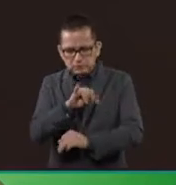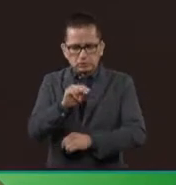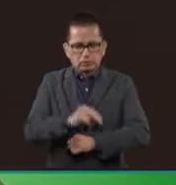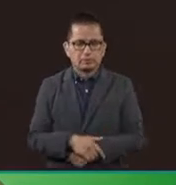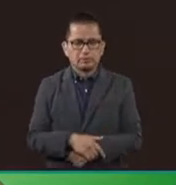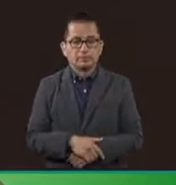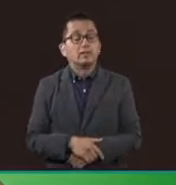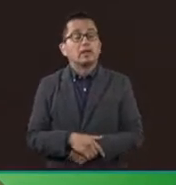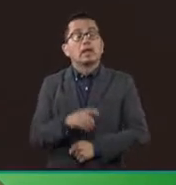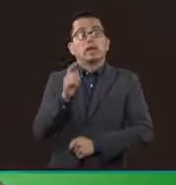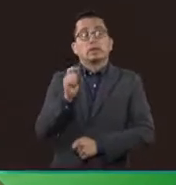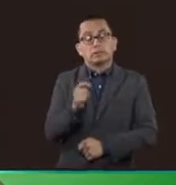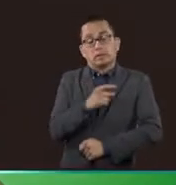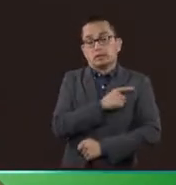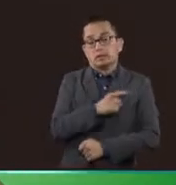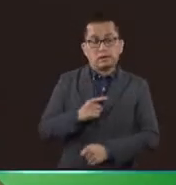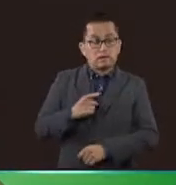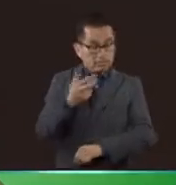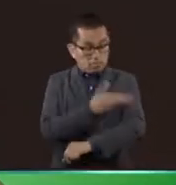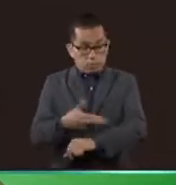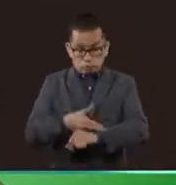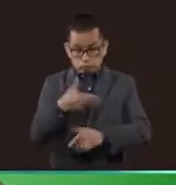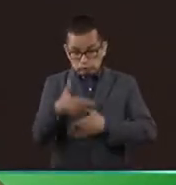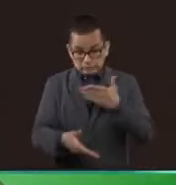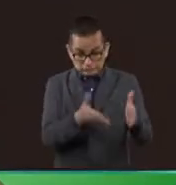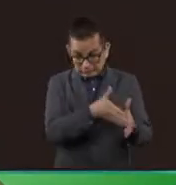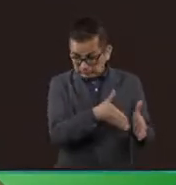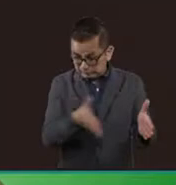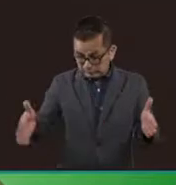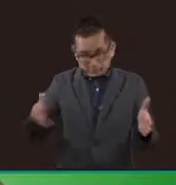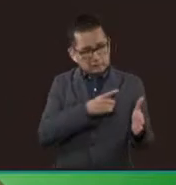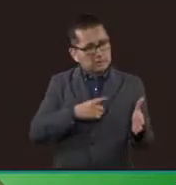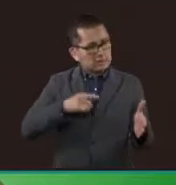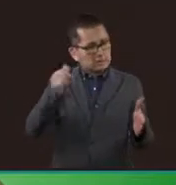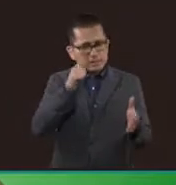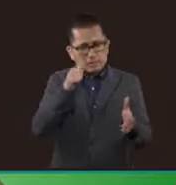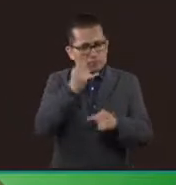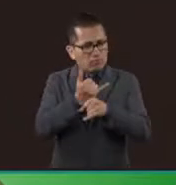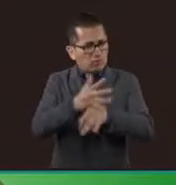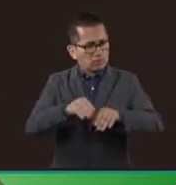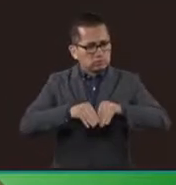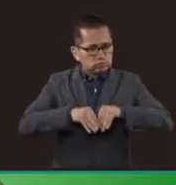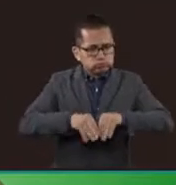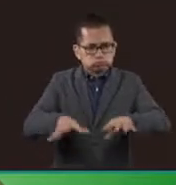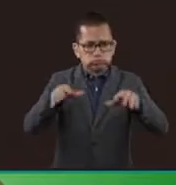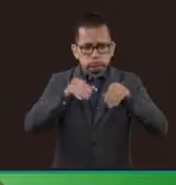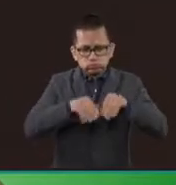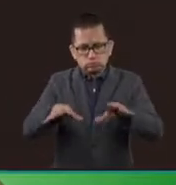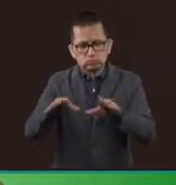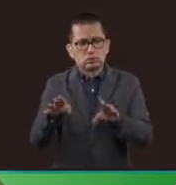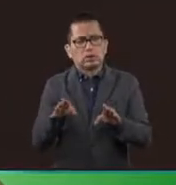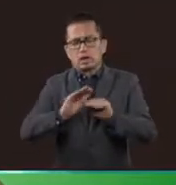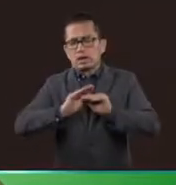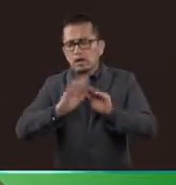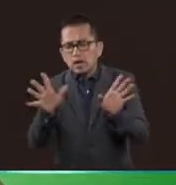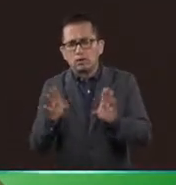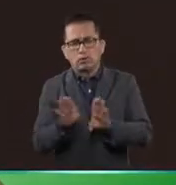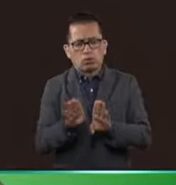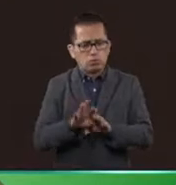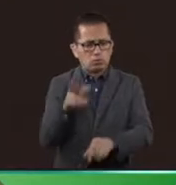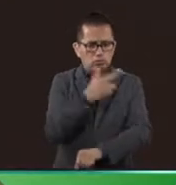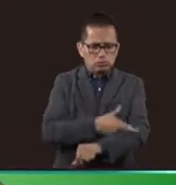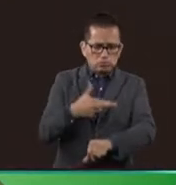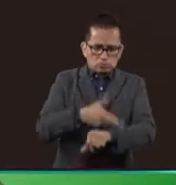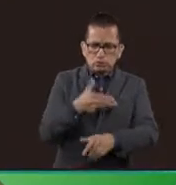que en todo momento se publique información detallada sobre las decisiones el proceso que se